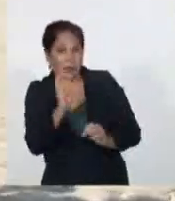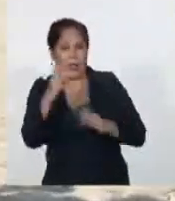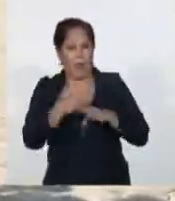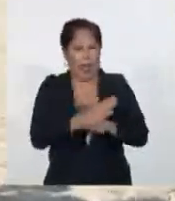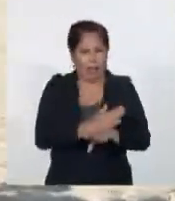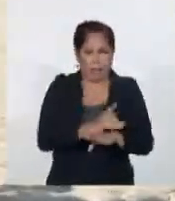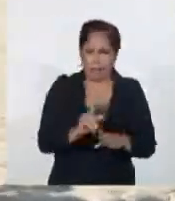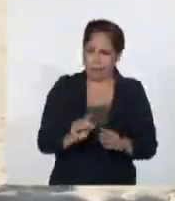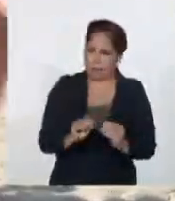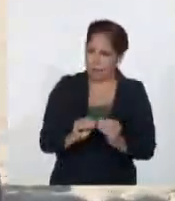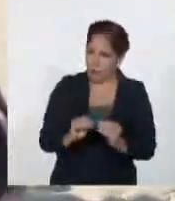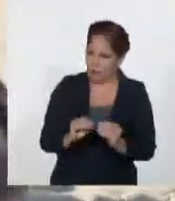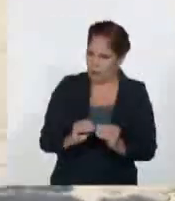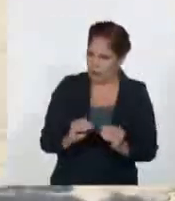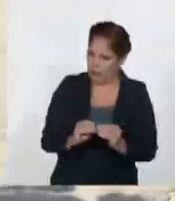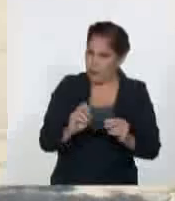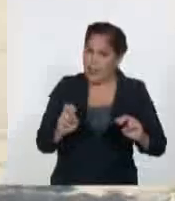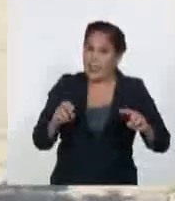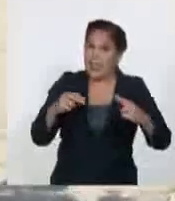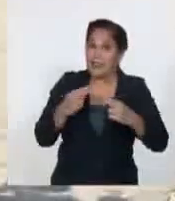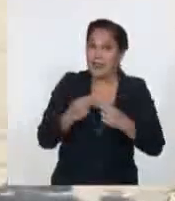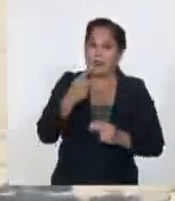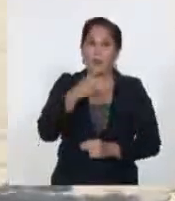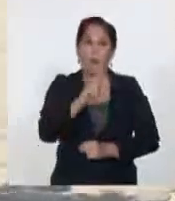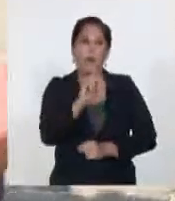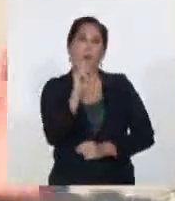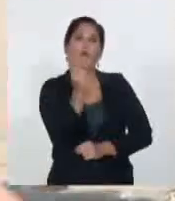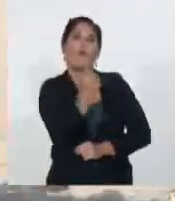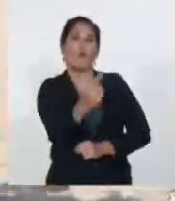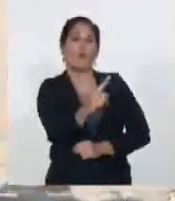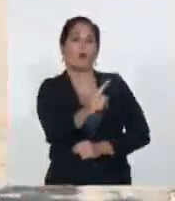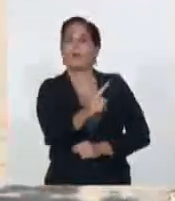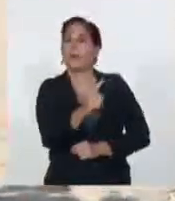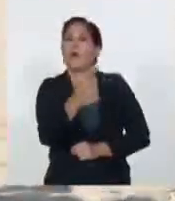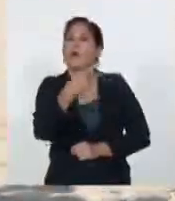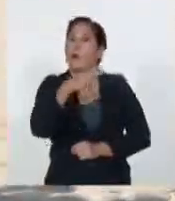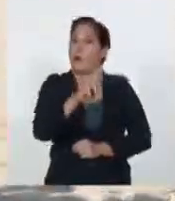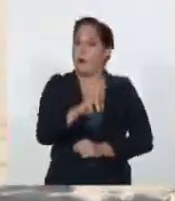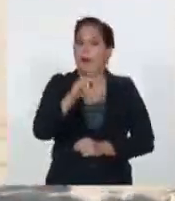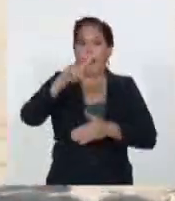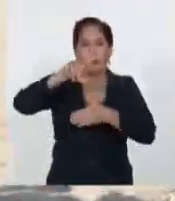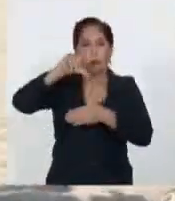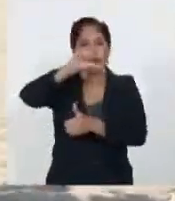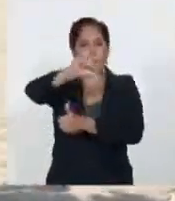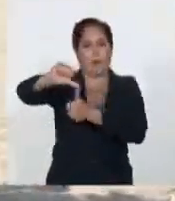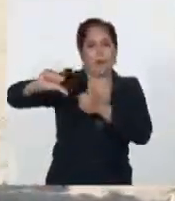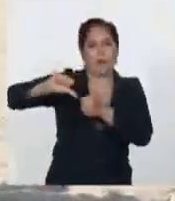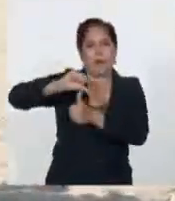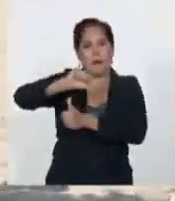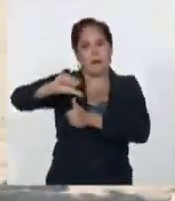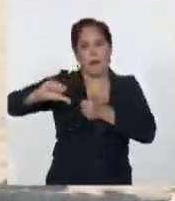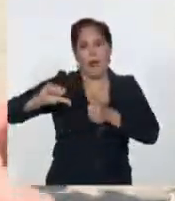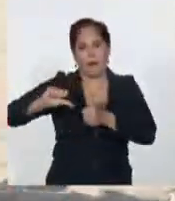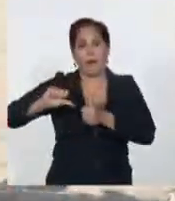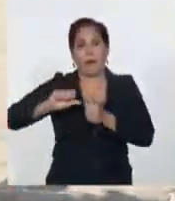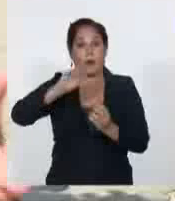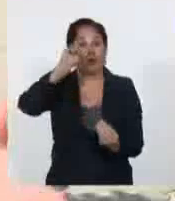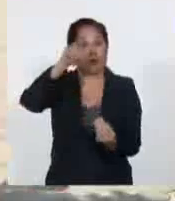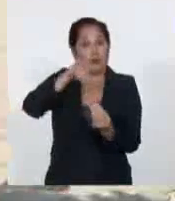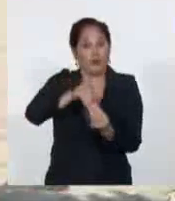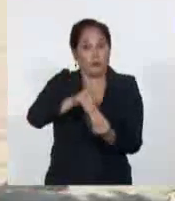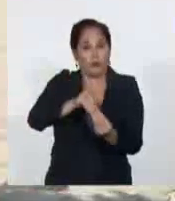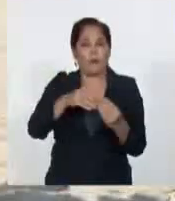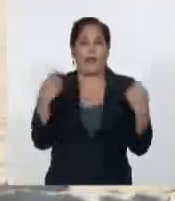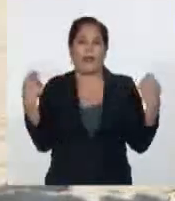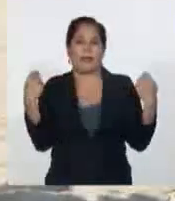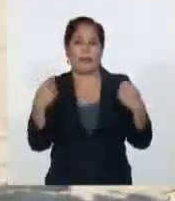interior de ese foro que es un foro que además no es Unión Europea celac es una Unión Europea latinoamérica del Caribe también desconoce una instancia